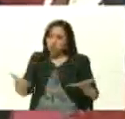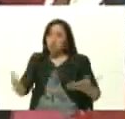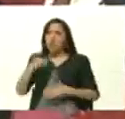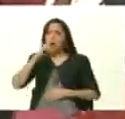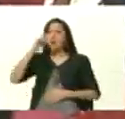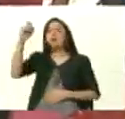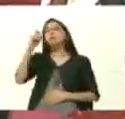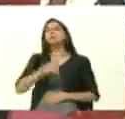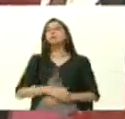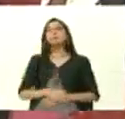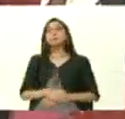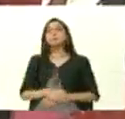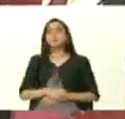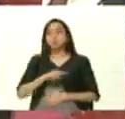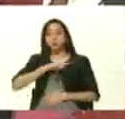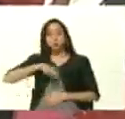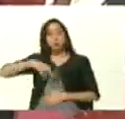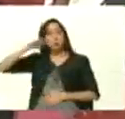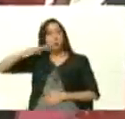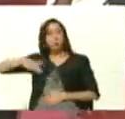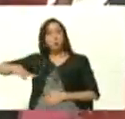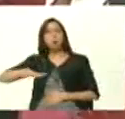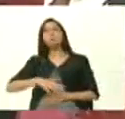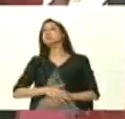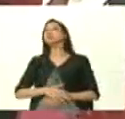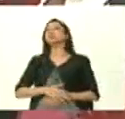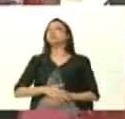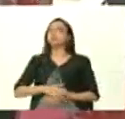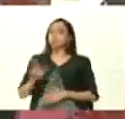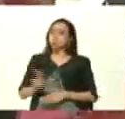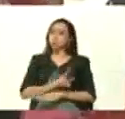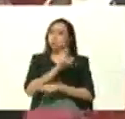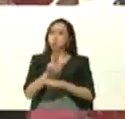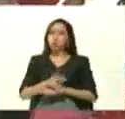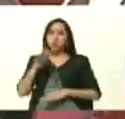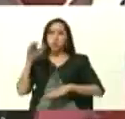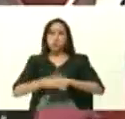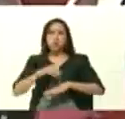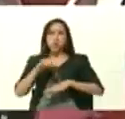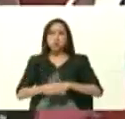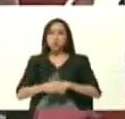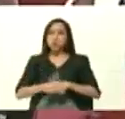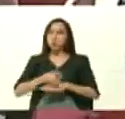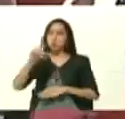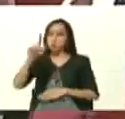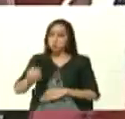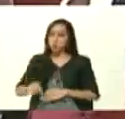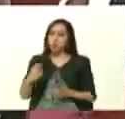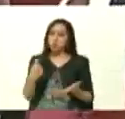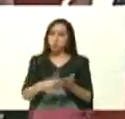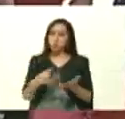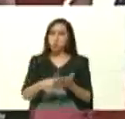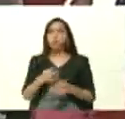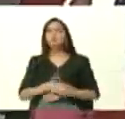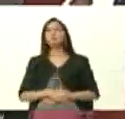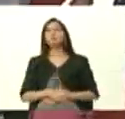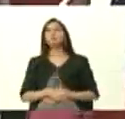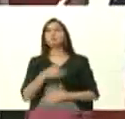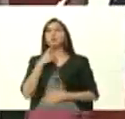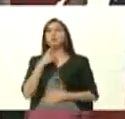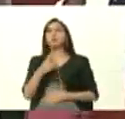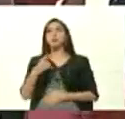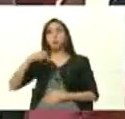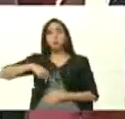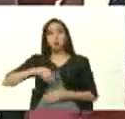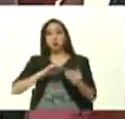presidente Nicolás Maduro para que nuestro pueblo pueda calzar zapatos de calidad y a un costo accesible. Y decimos que hoy Mirabal se va